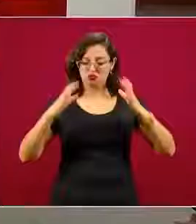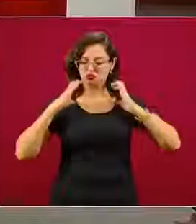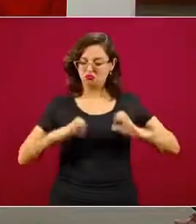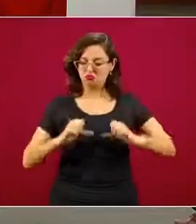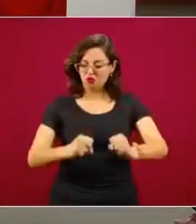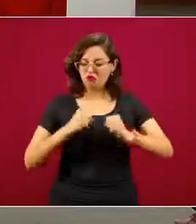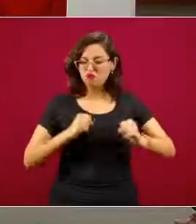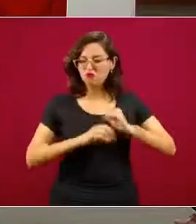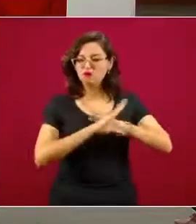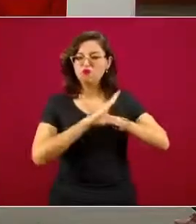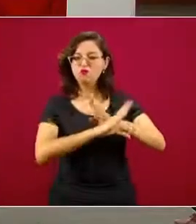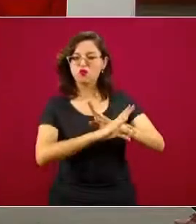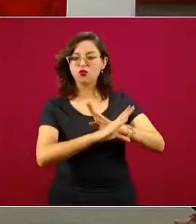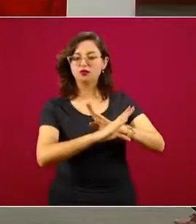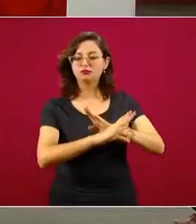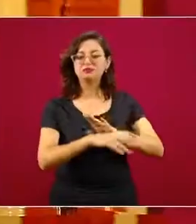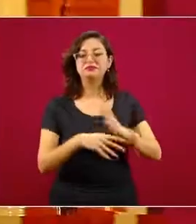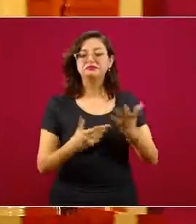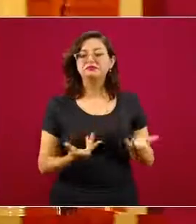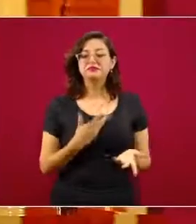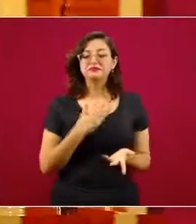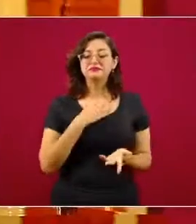inmunes, ya por infección